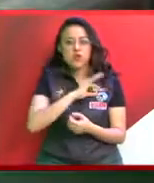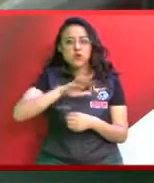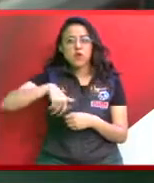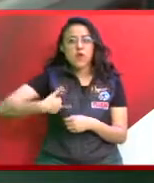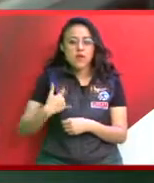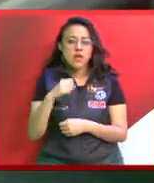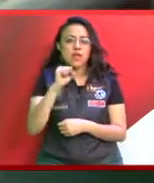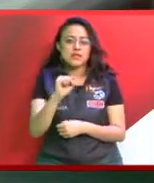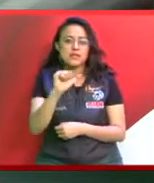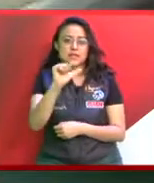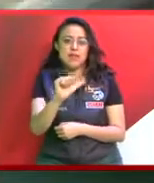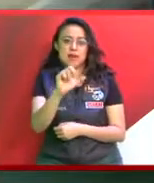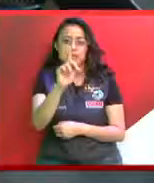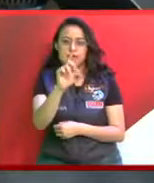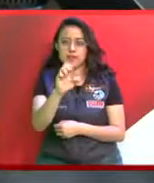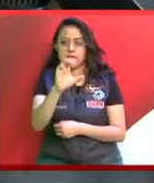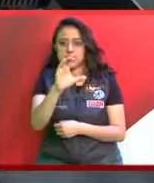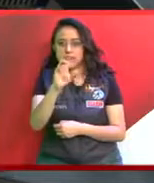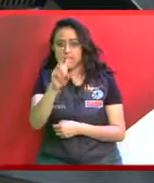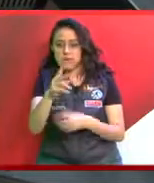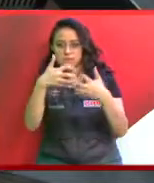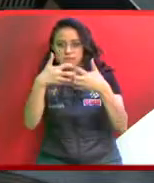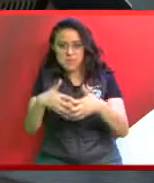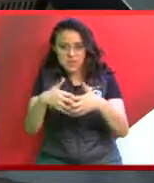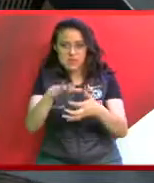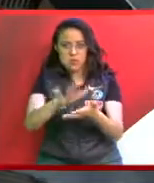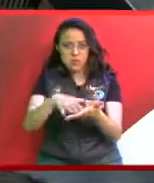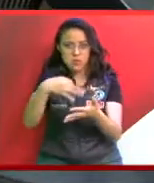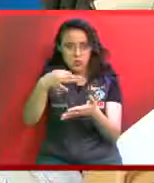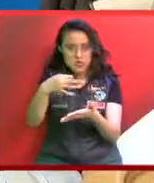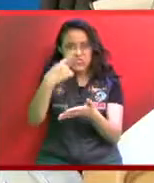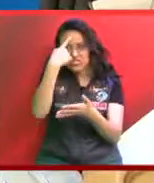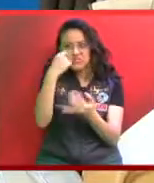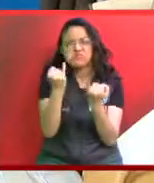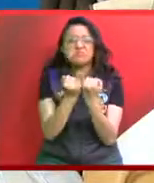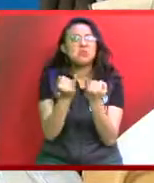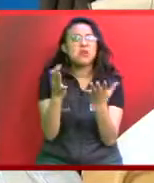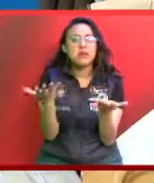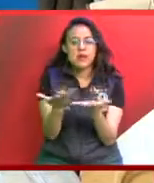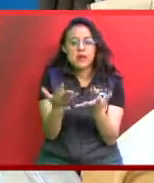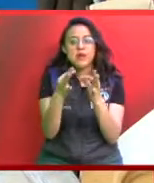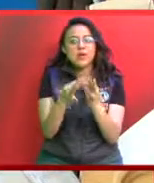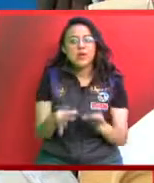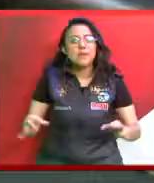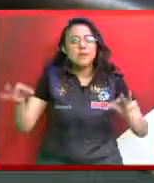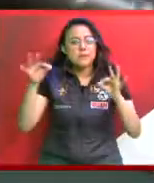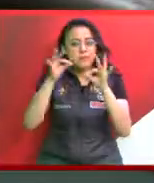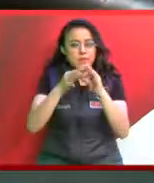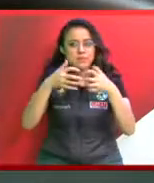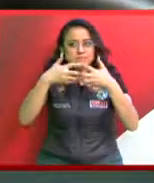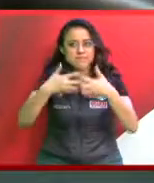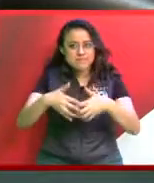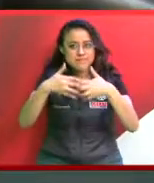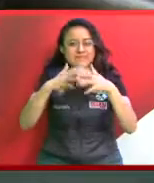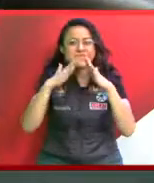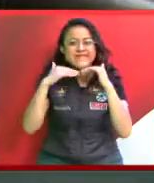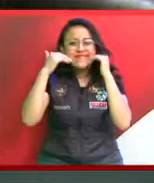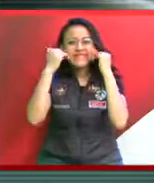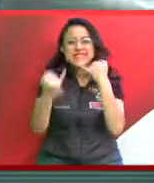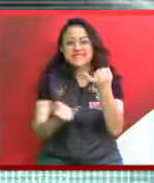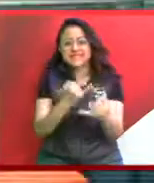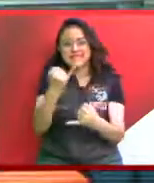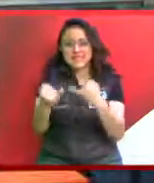adcb es una fábrica que no sólo hace bolsas de celofán también fue parte de la fábrica de sonrisas juguetón